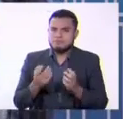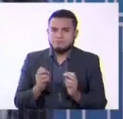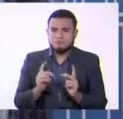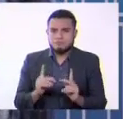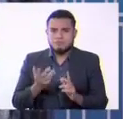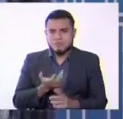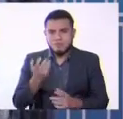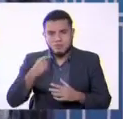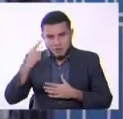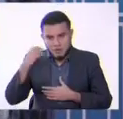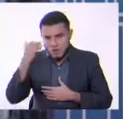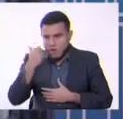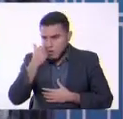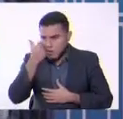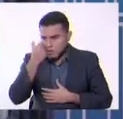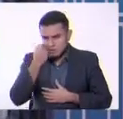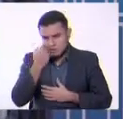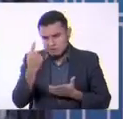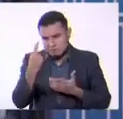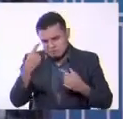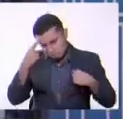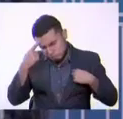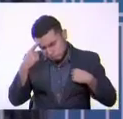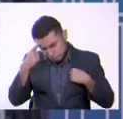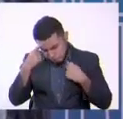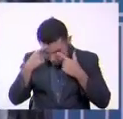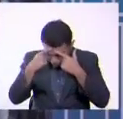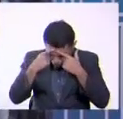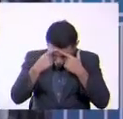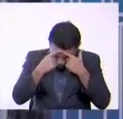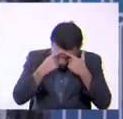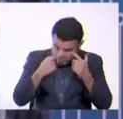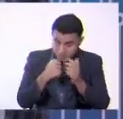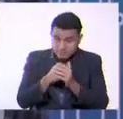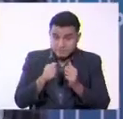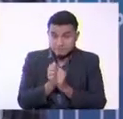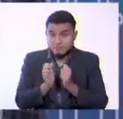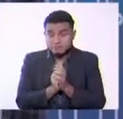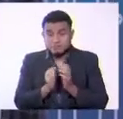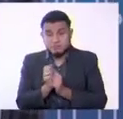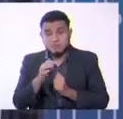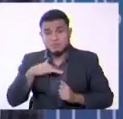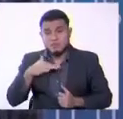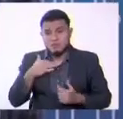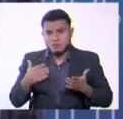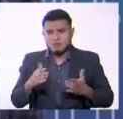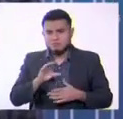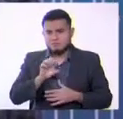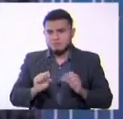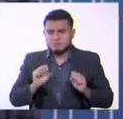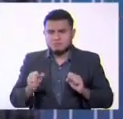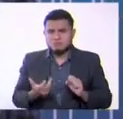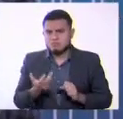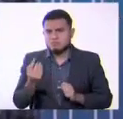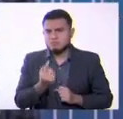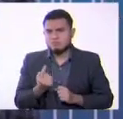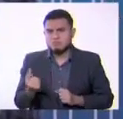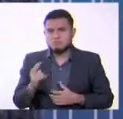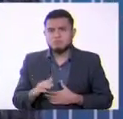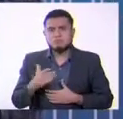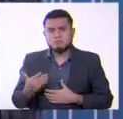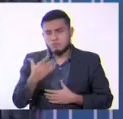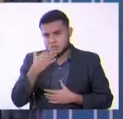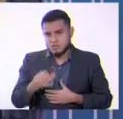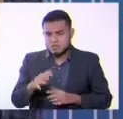se sienten conflictuados por eso, no se sienten identificados con el grupo, no se sienten identificados con la gente que está en